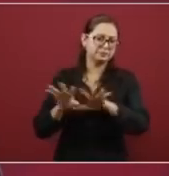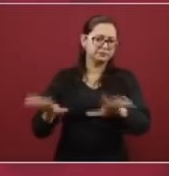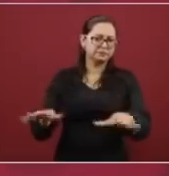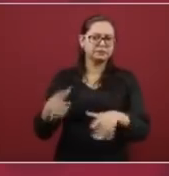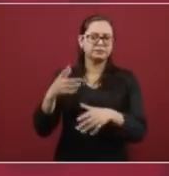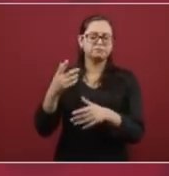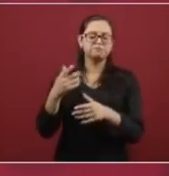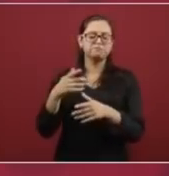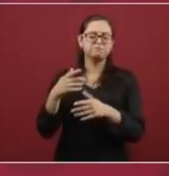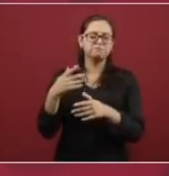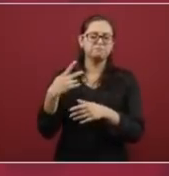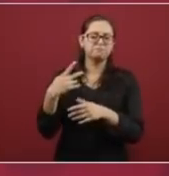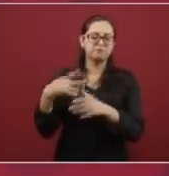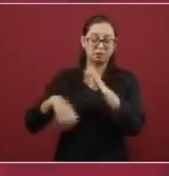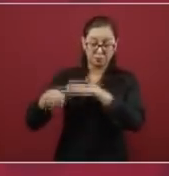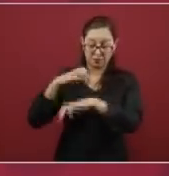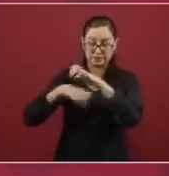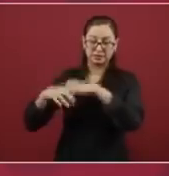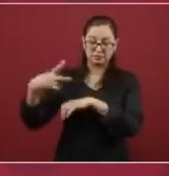también de